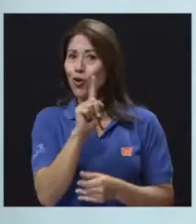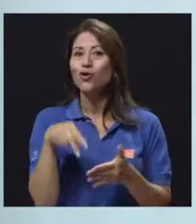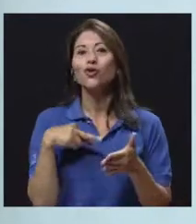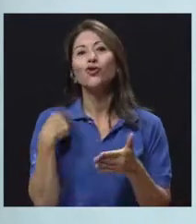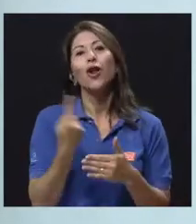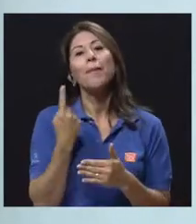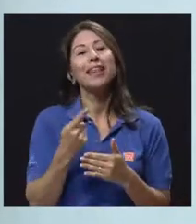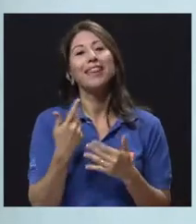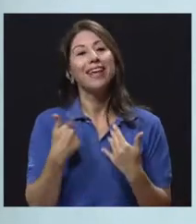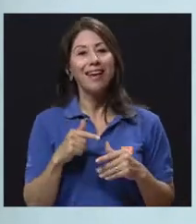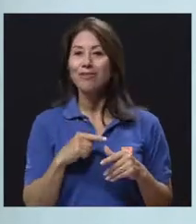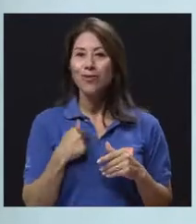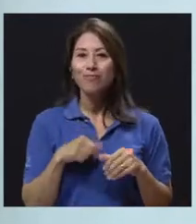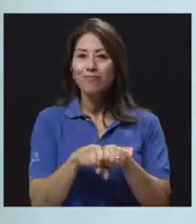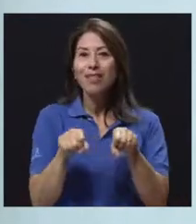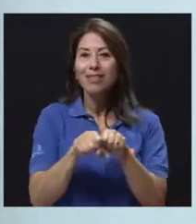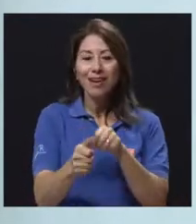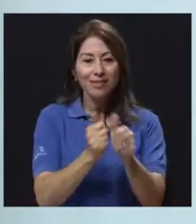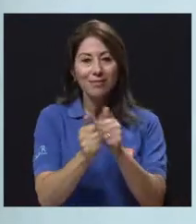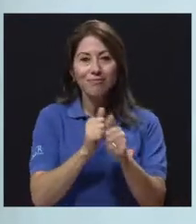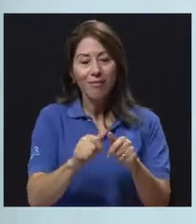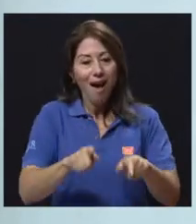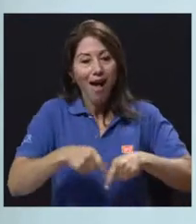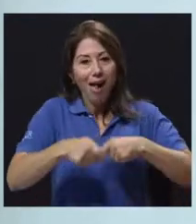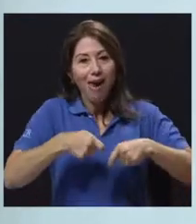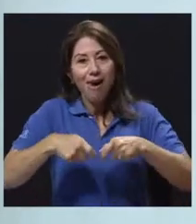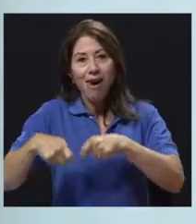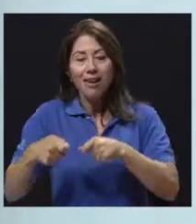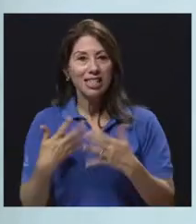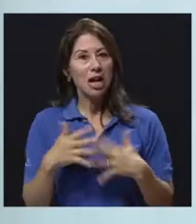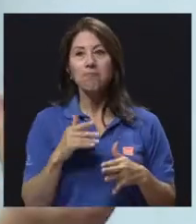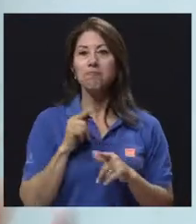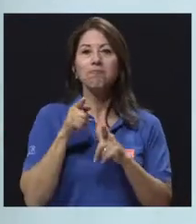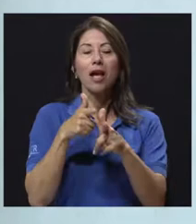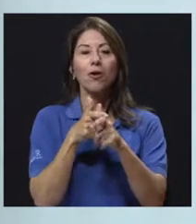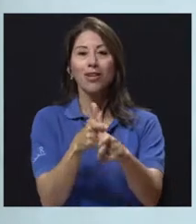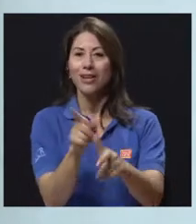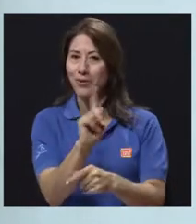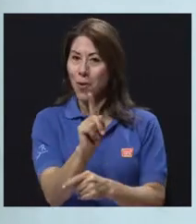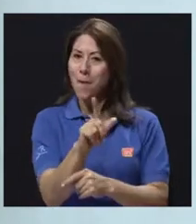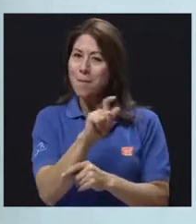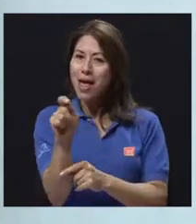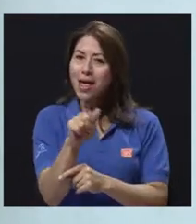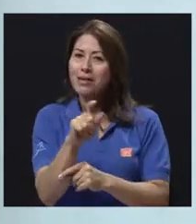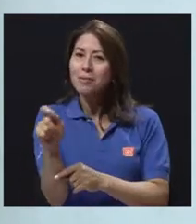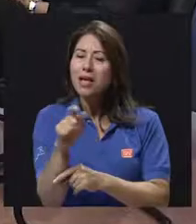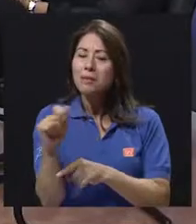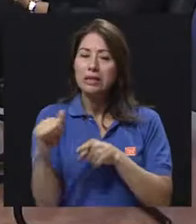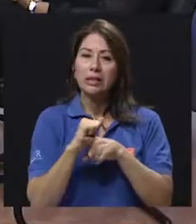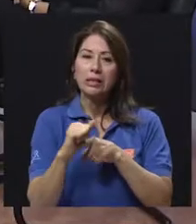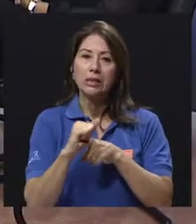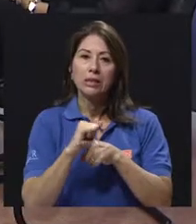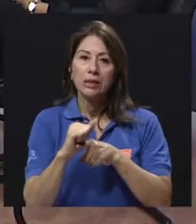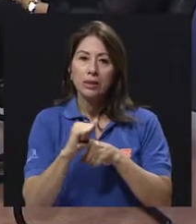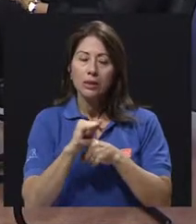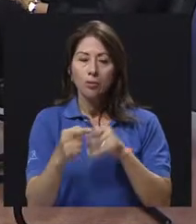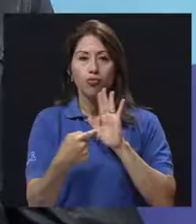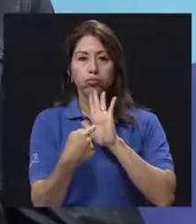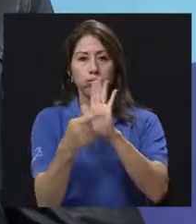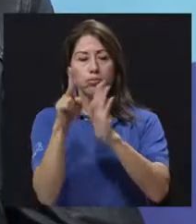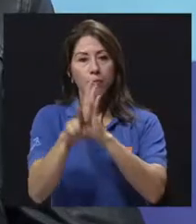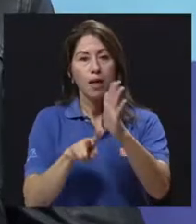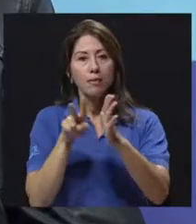ponerse las tenis y salir a correr, digamos, no, estos son meses de entrenamiento y es lo que se refleja en el documental también. ¿Y cómo se hace, Tracy,